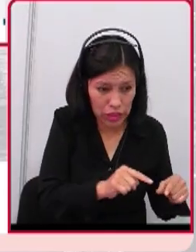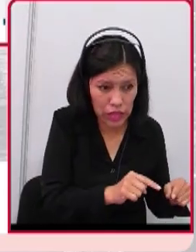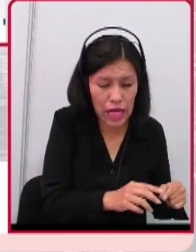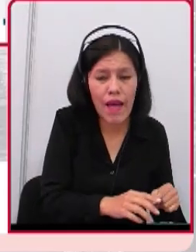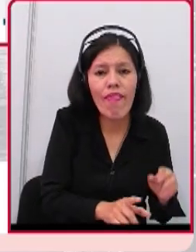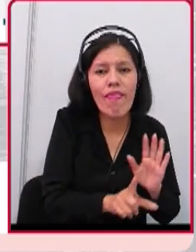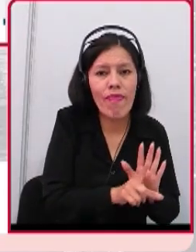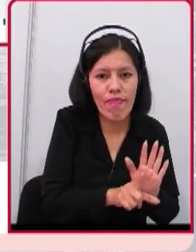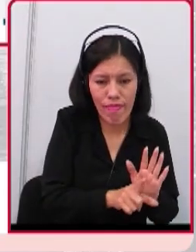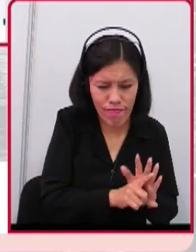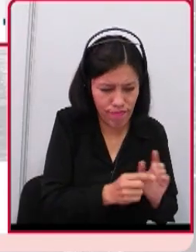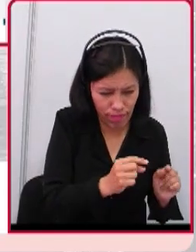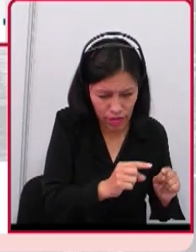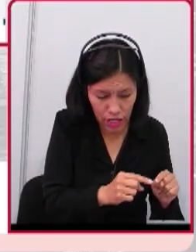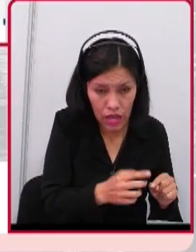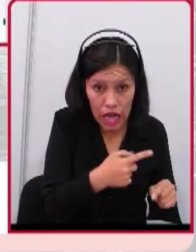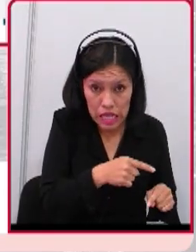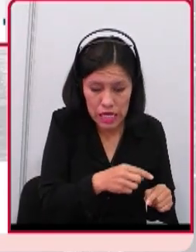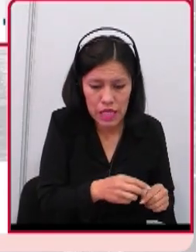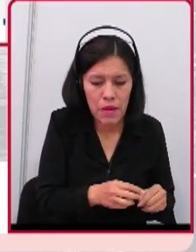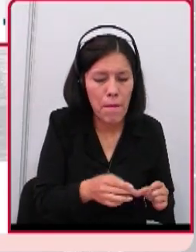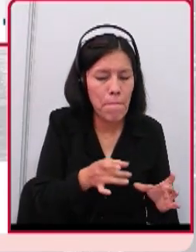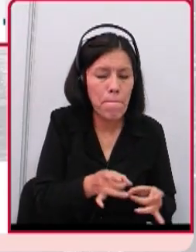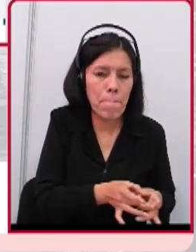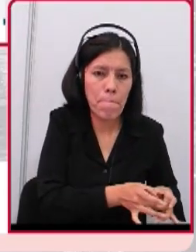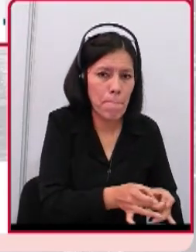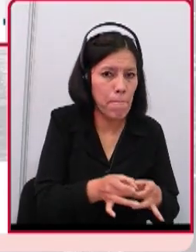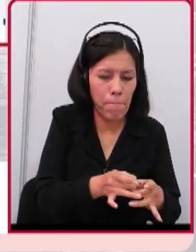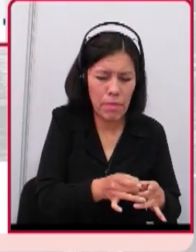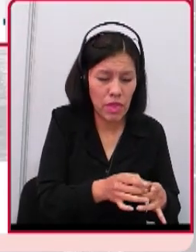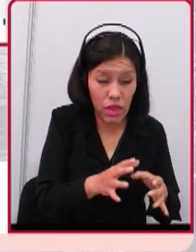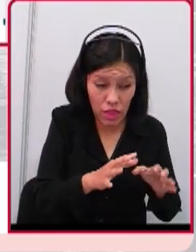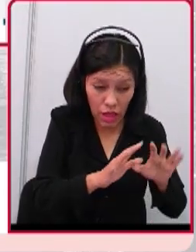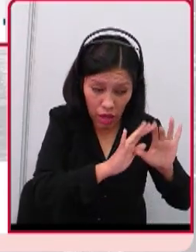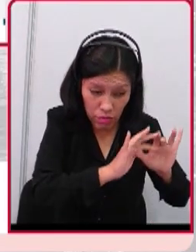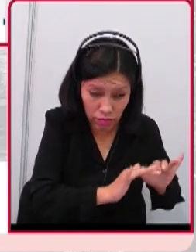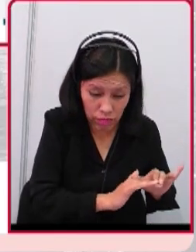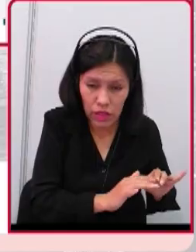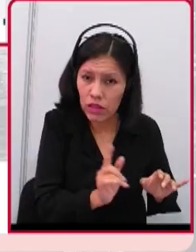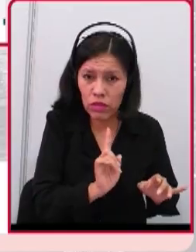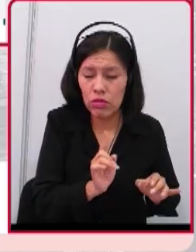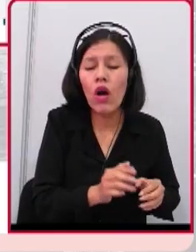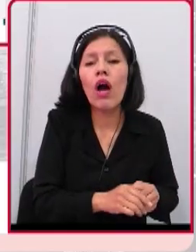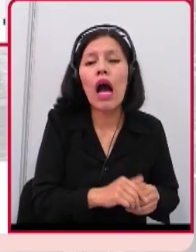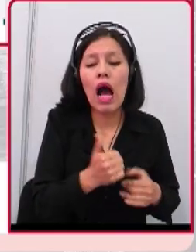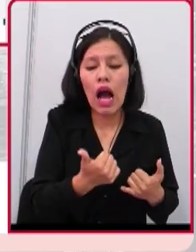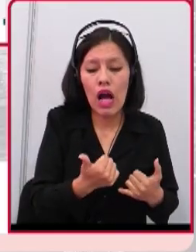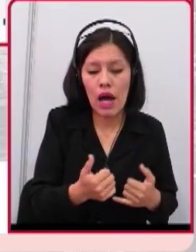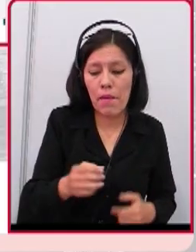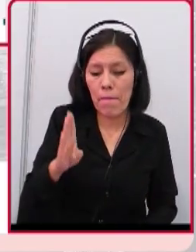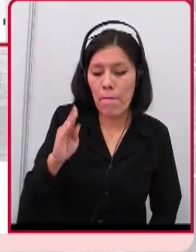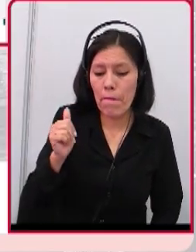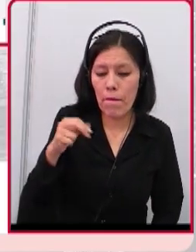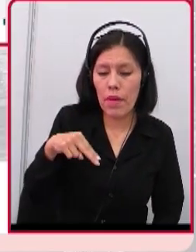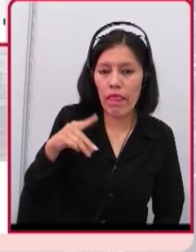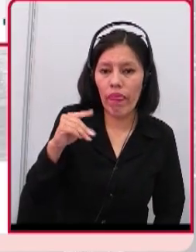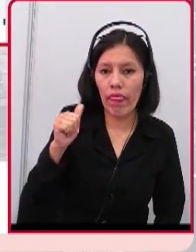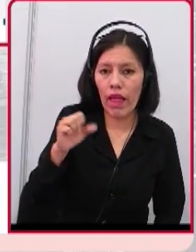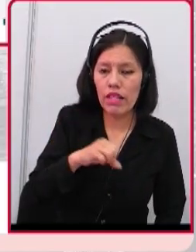método de simulación. En este caso, nosotros utilizamos el método de bandas rotatorias.